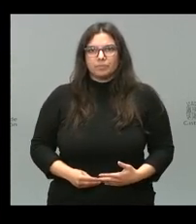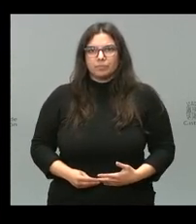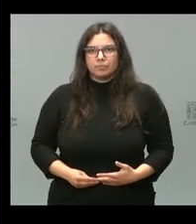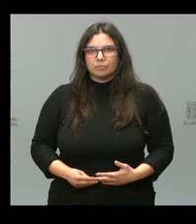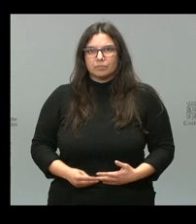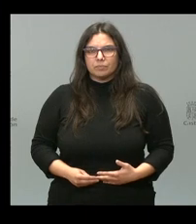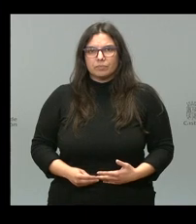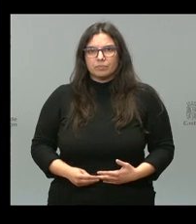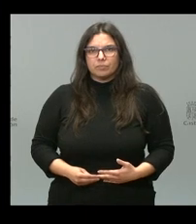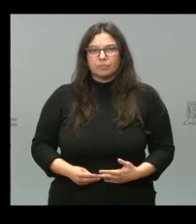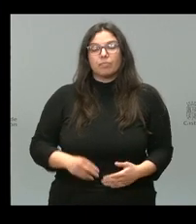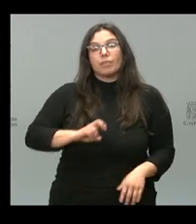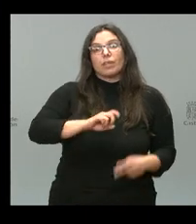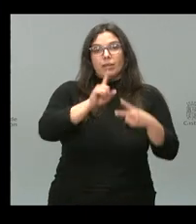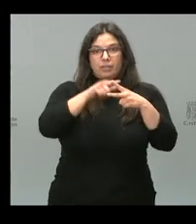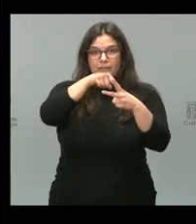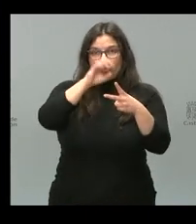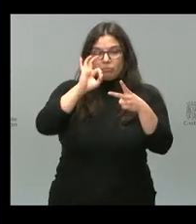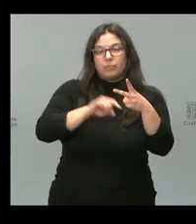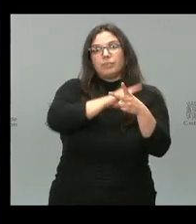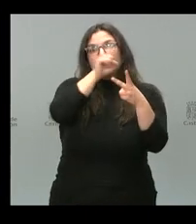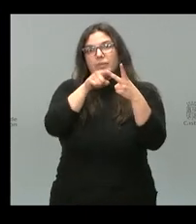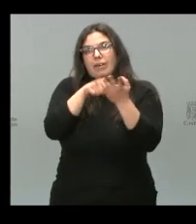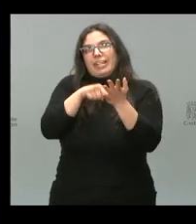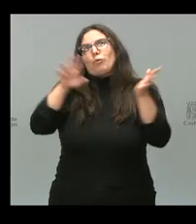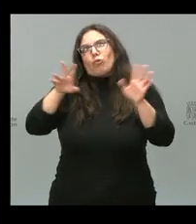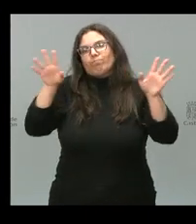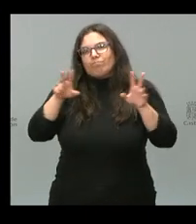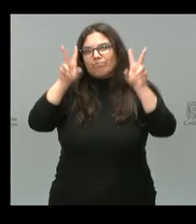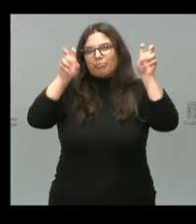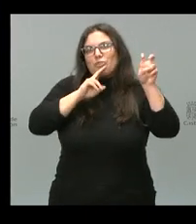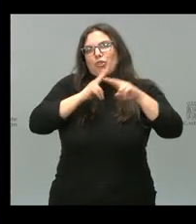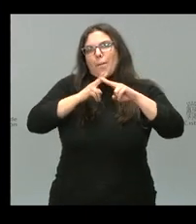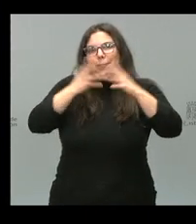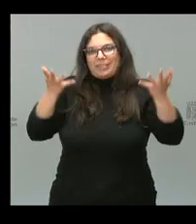y luego la otra reivindicación reivindicación voy a llamarlo de alguna manera